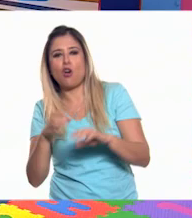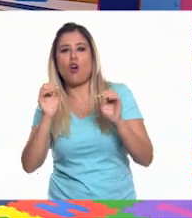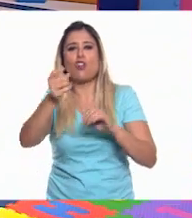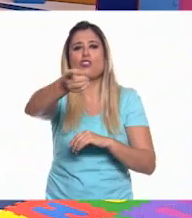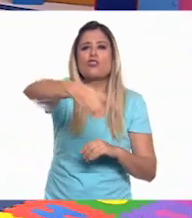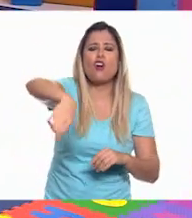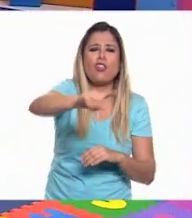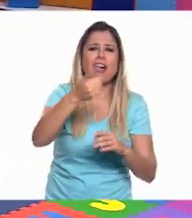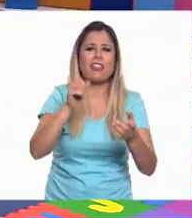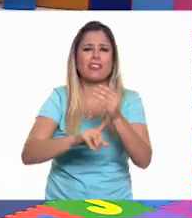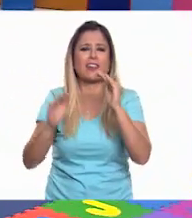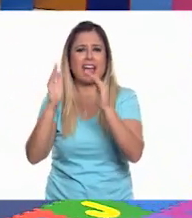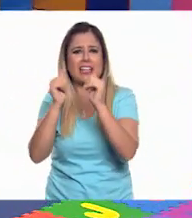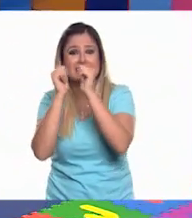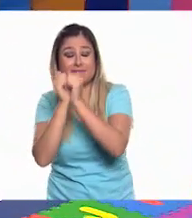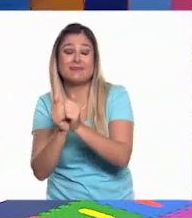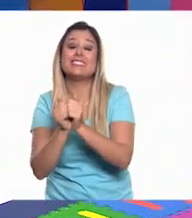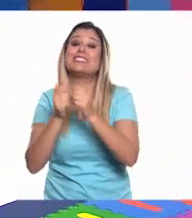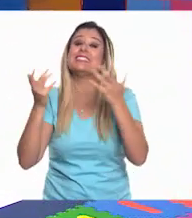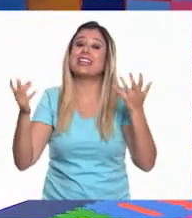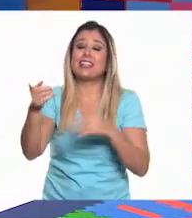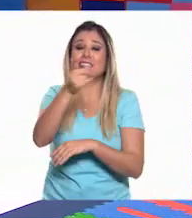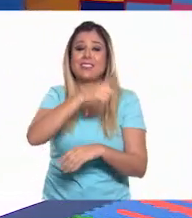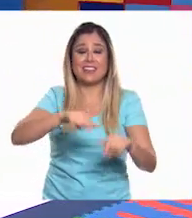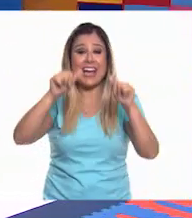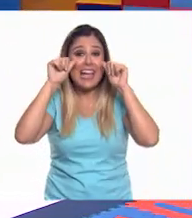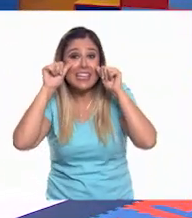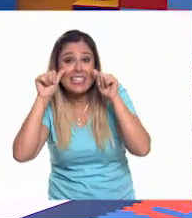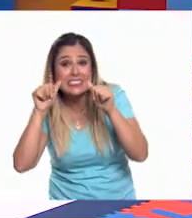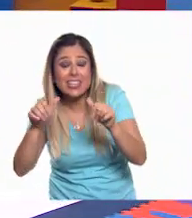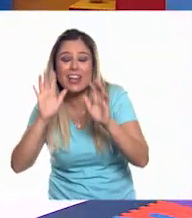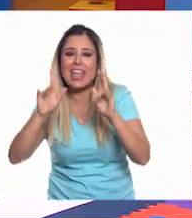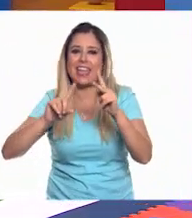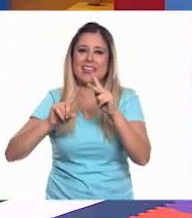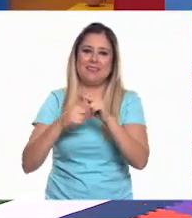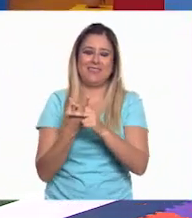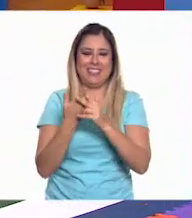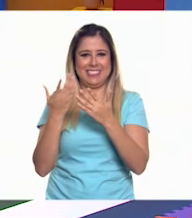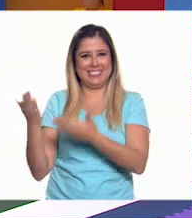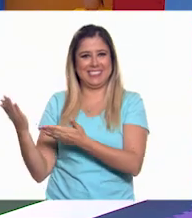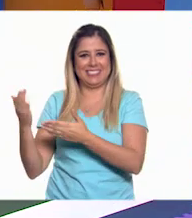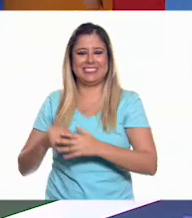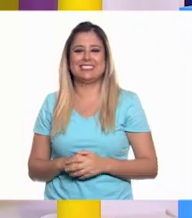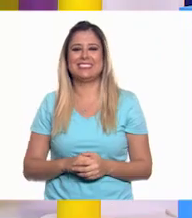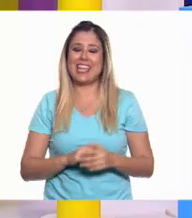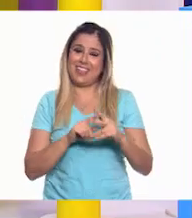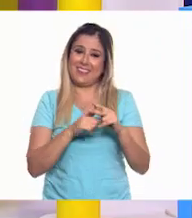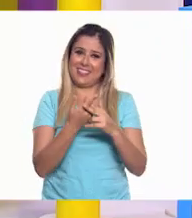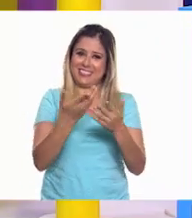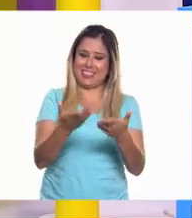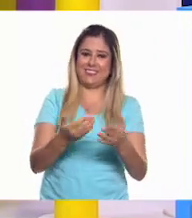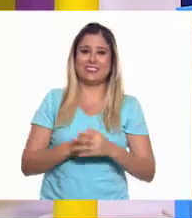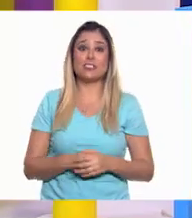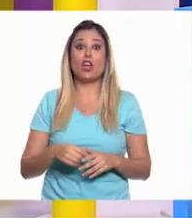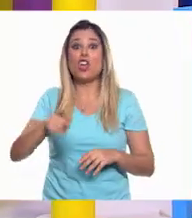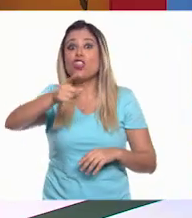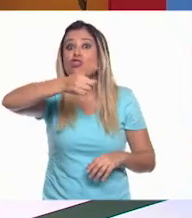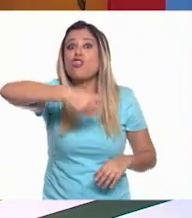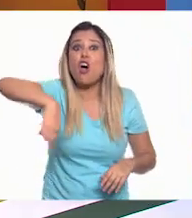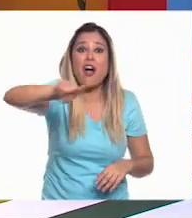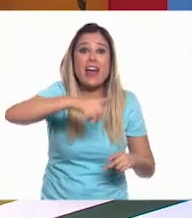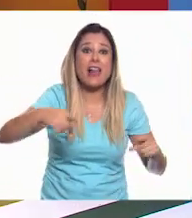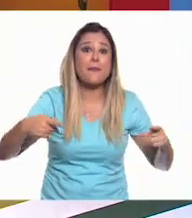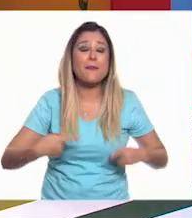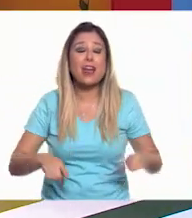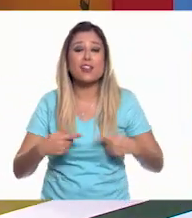ustedes que están en casa. Así que presten mucha atención porque vamos a iniciar. Comencemos entonces, Leni. Todas las personas tienen